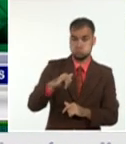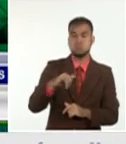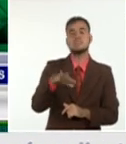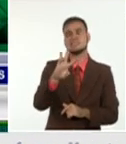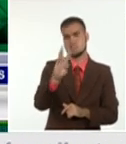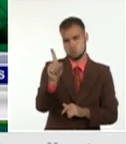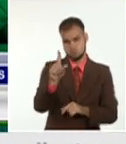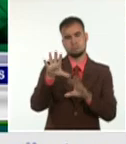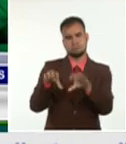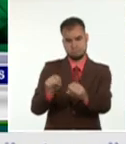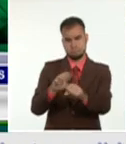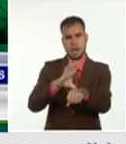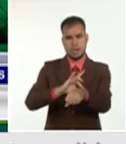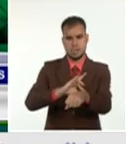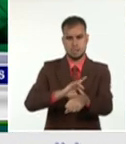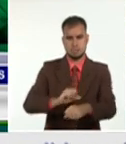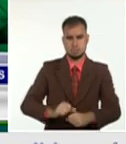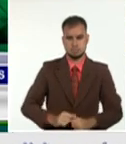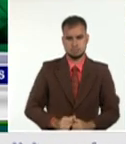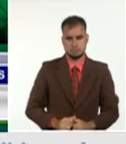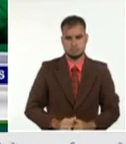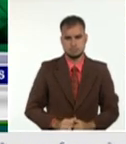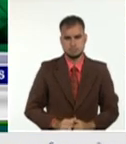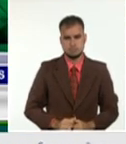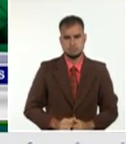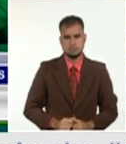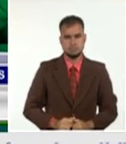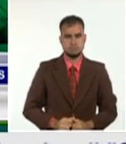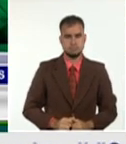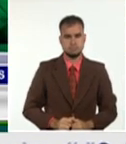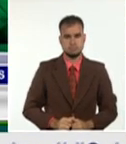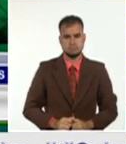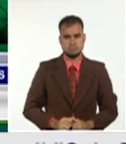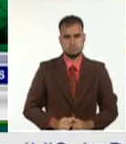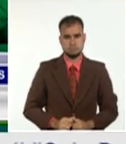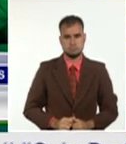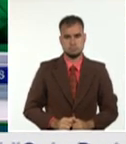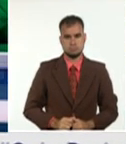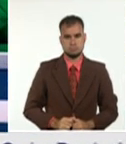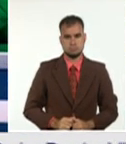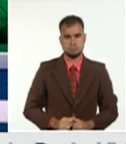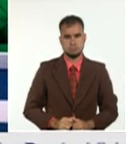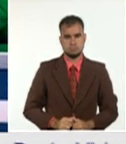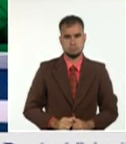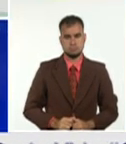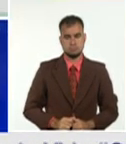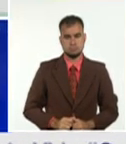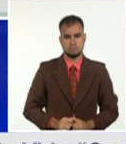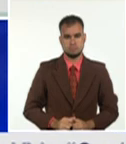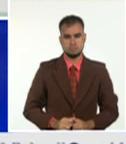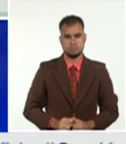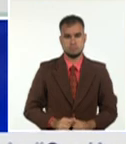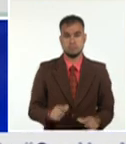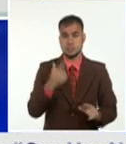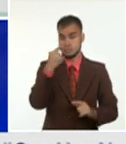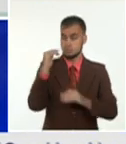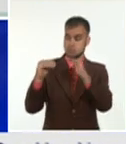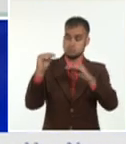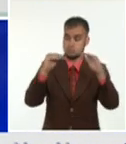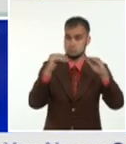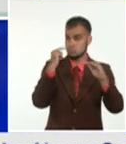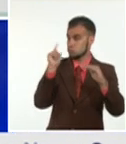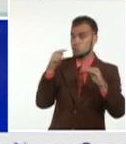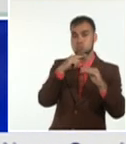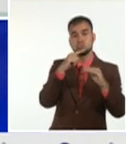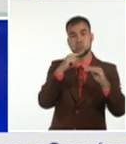Cuba y se hizo el diagnóstico de la COVID-19. En el gráfico se muestra lo elevado del